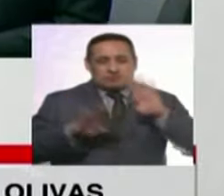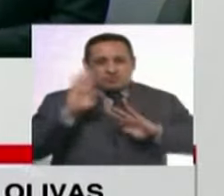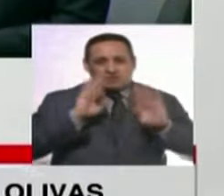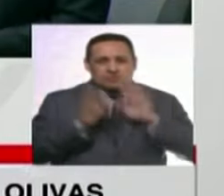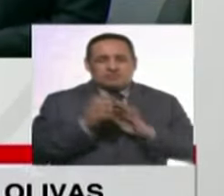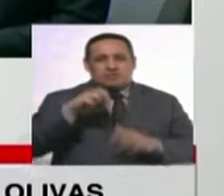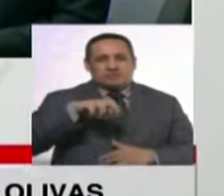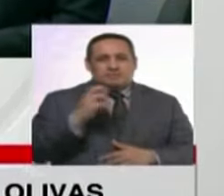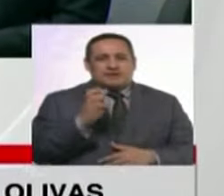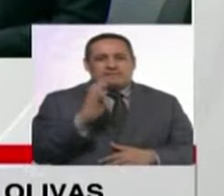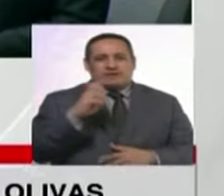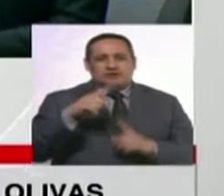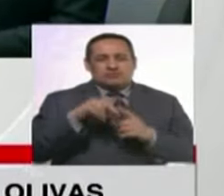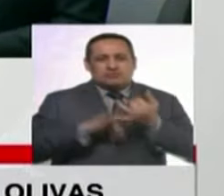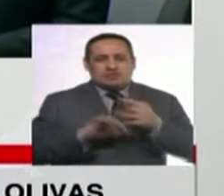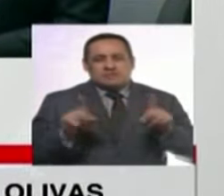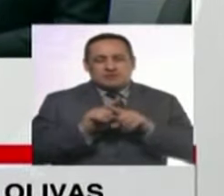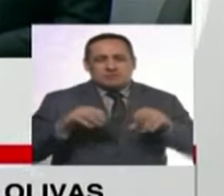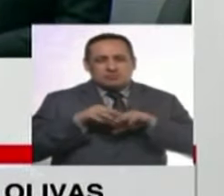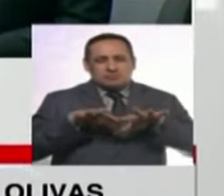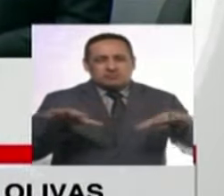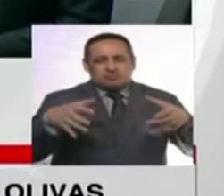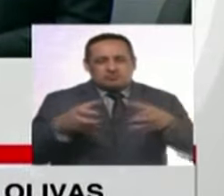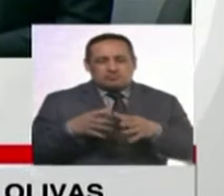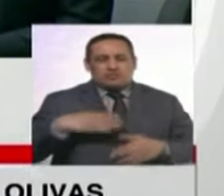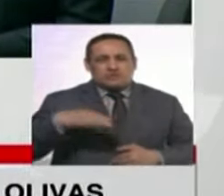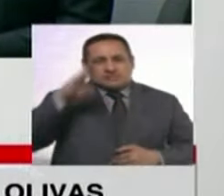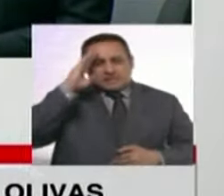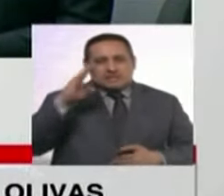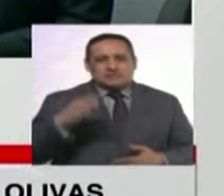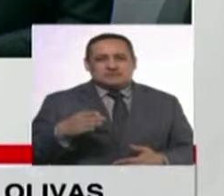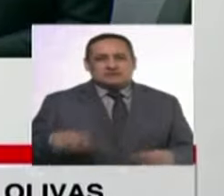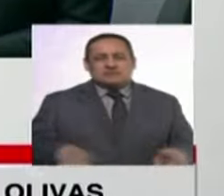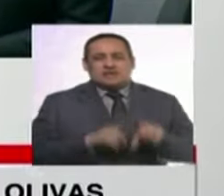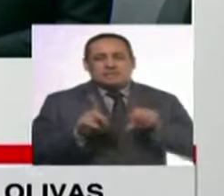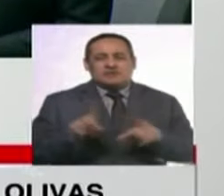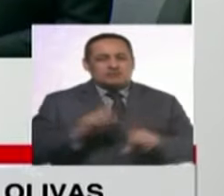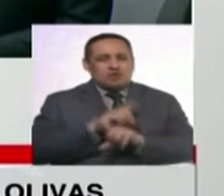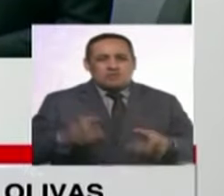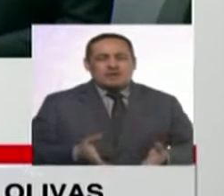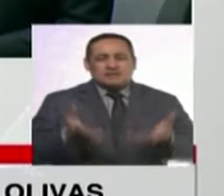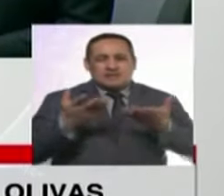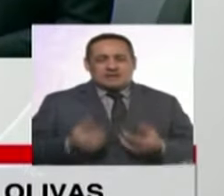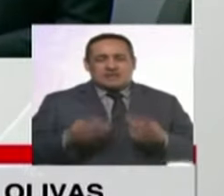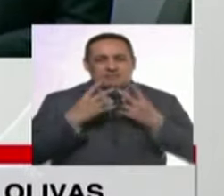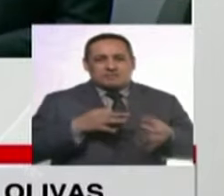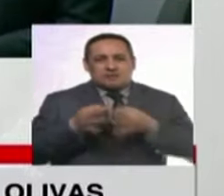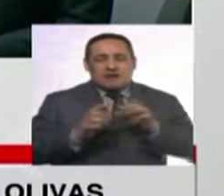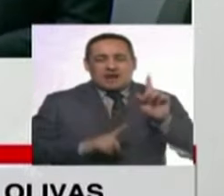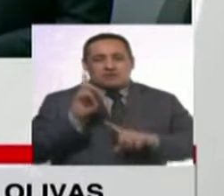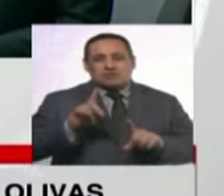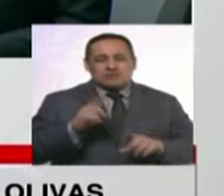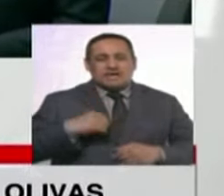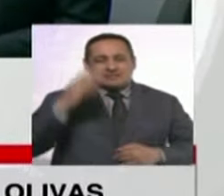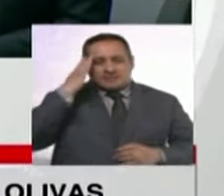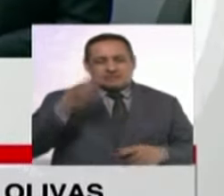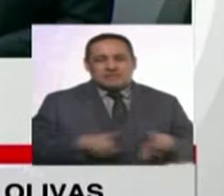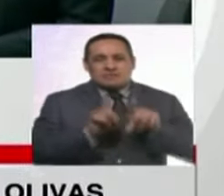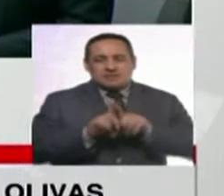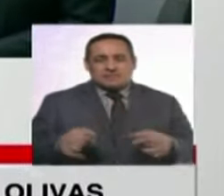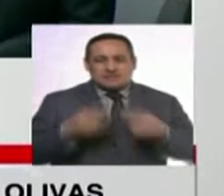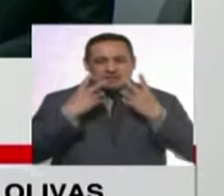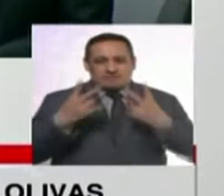prefectos la segregaduría policiales no voy a traerme a decir acá a lo que ya todos lo saben también